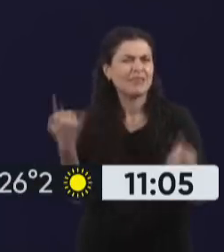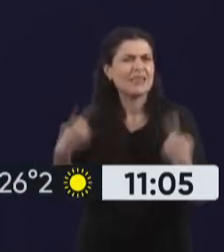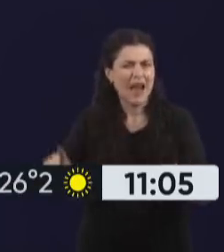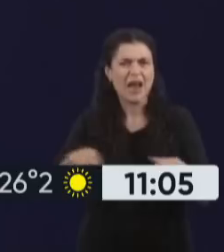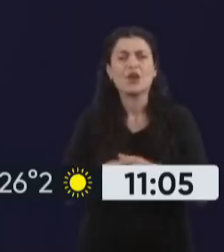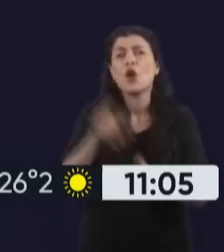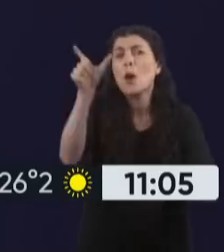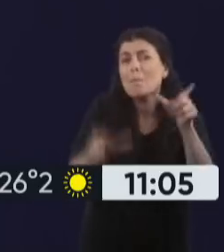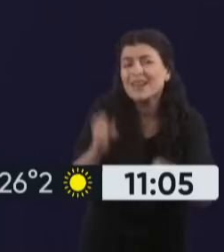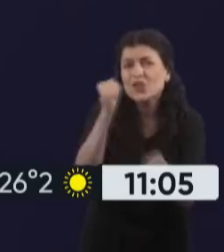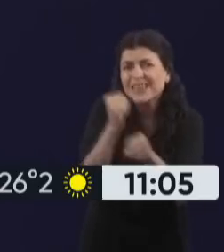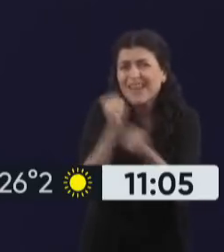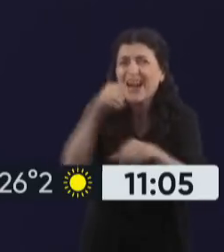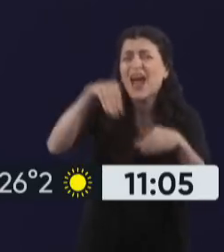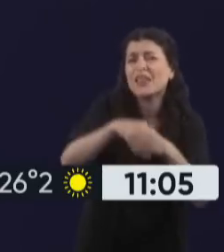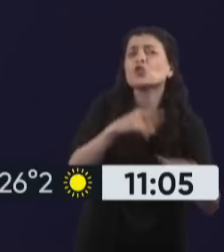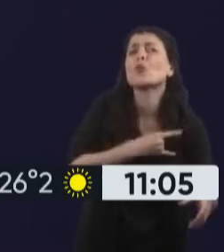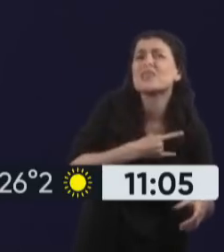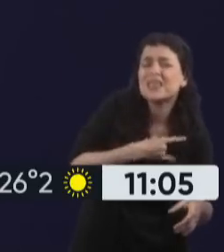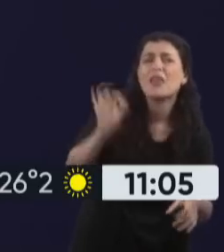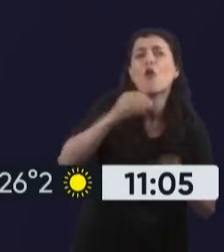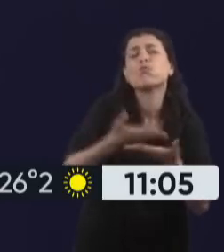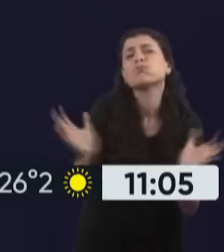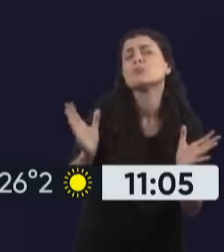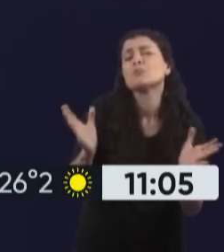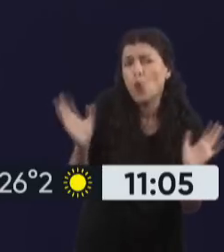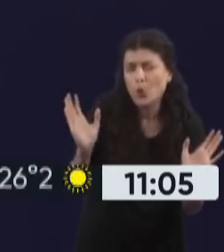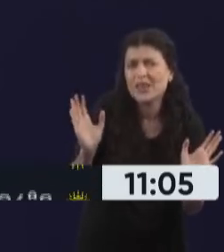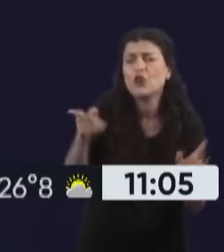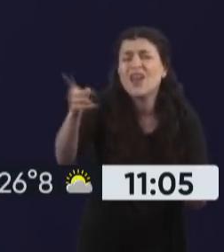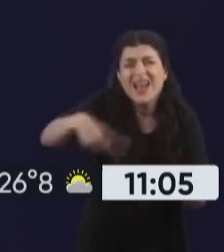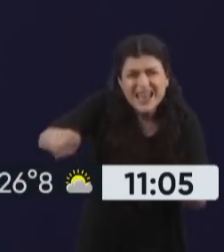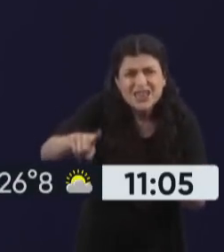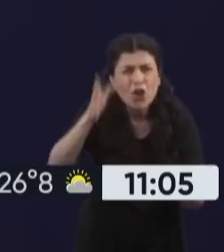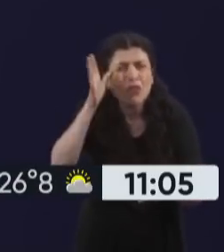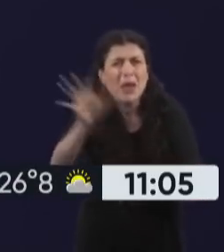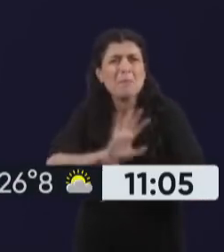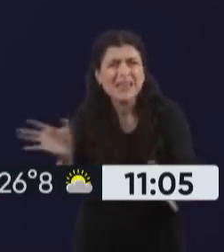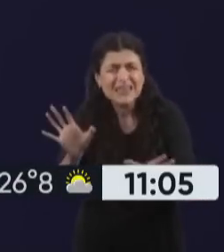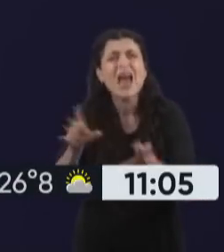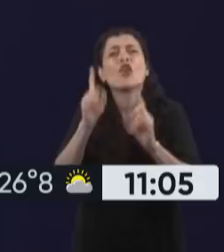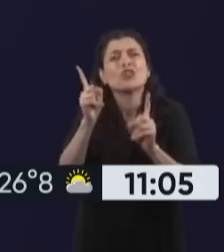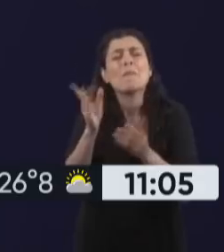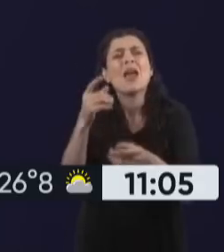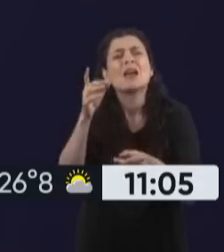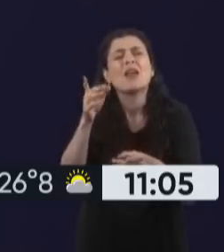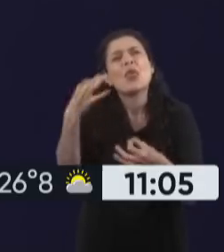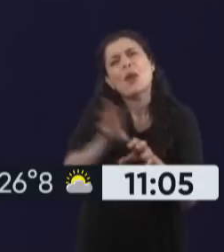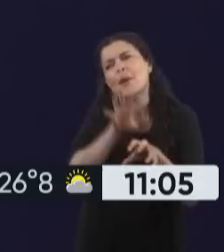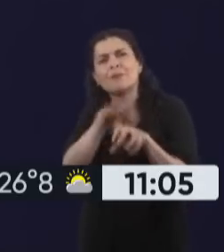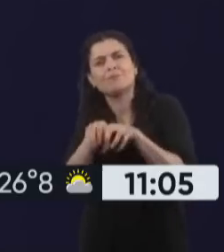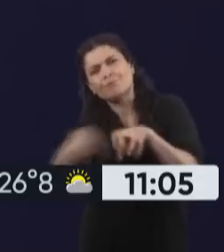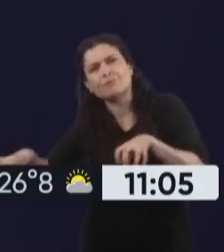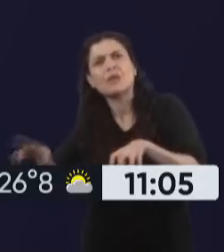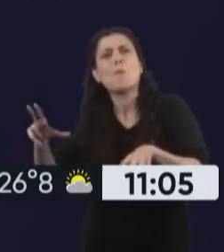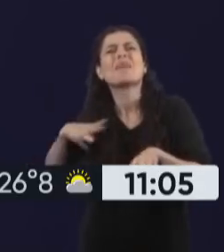trabaja en universidades y organismos públicos, cuando debería existir una proporción mayor en el sector privado, que es el verdadero motor productivo